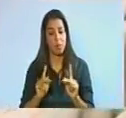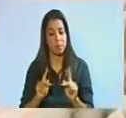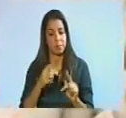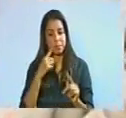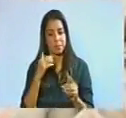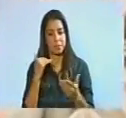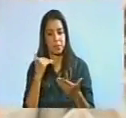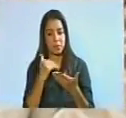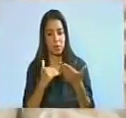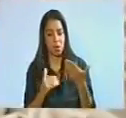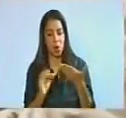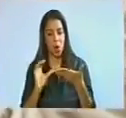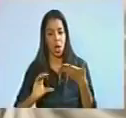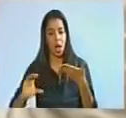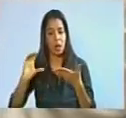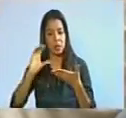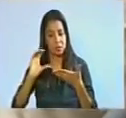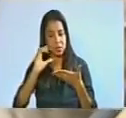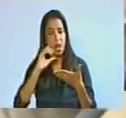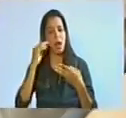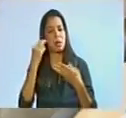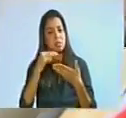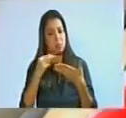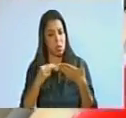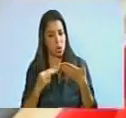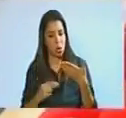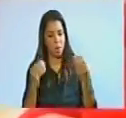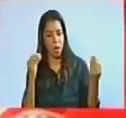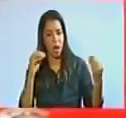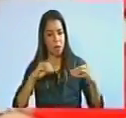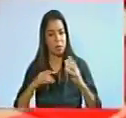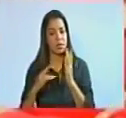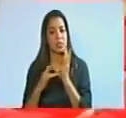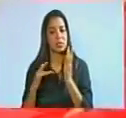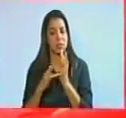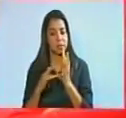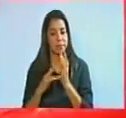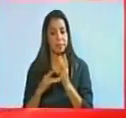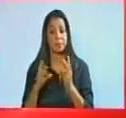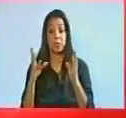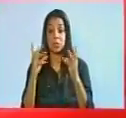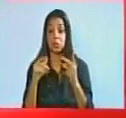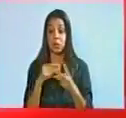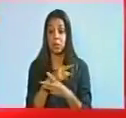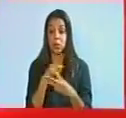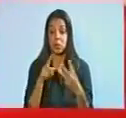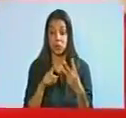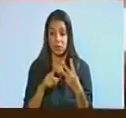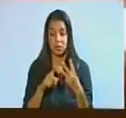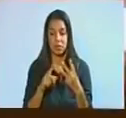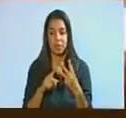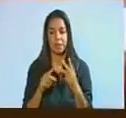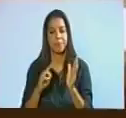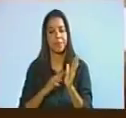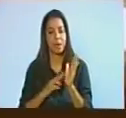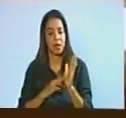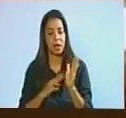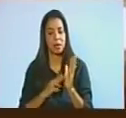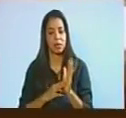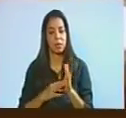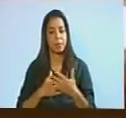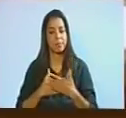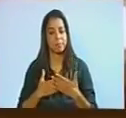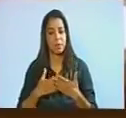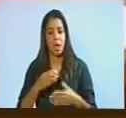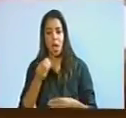la calidad prevista en los parámetros técnicos acordados. Número 3, garantizar la